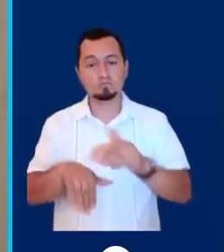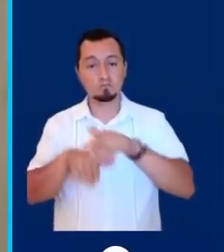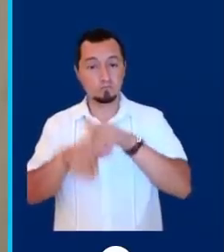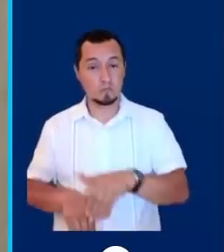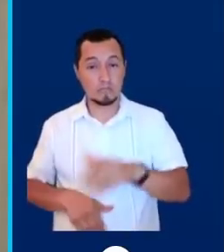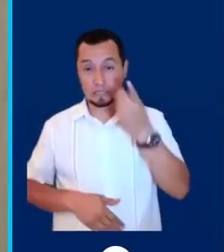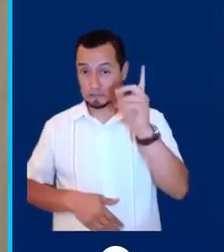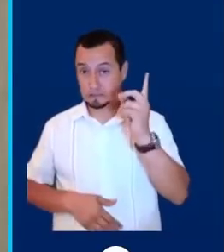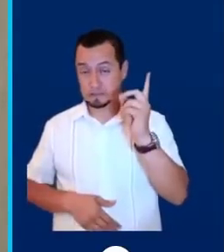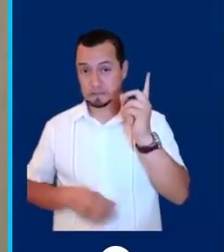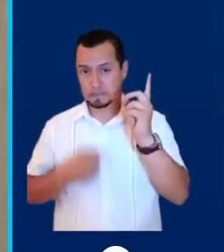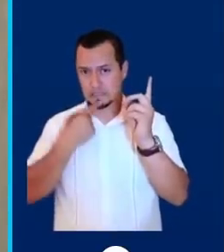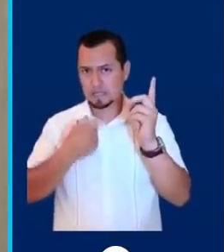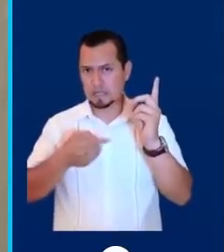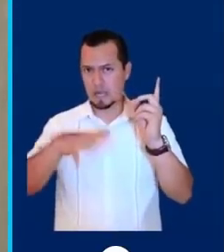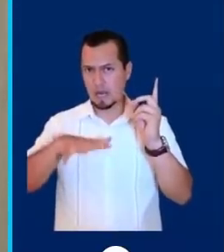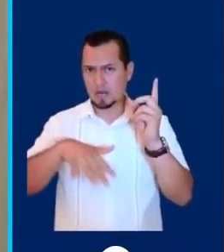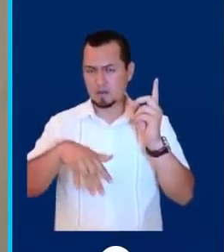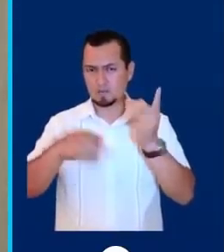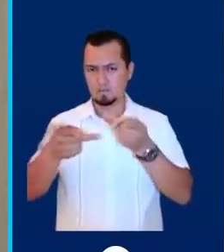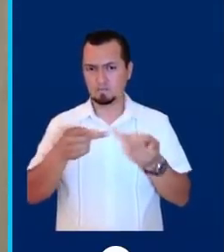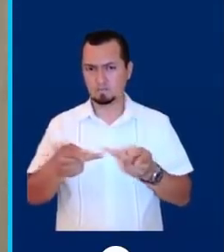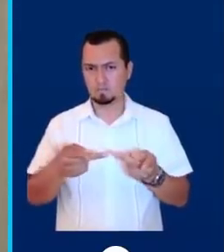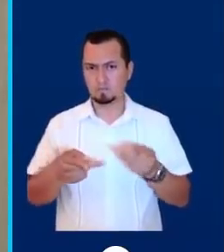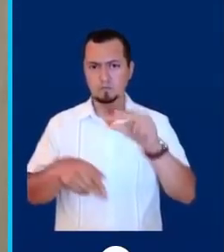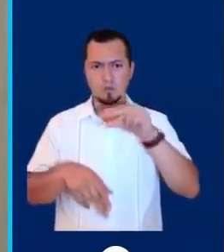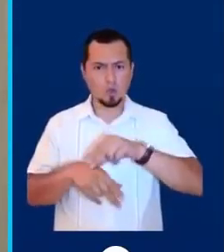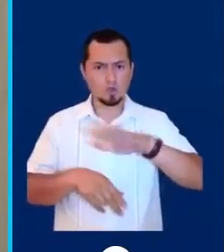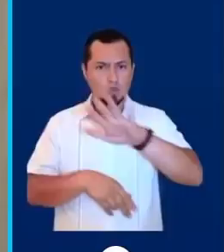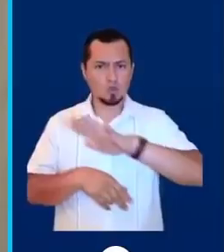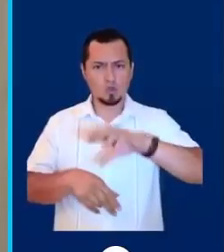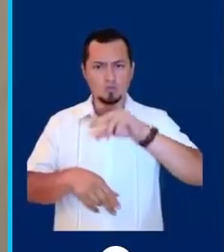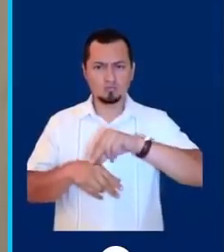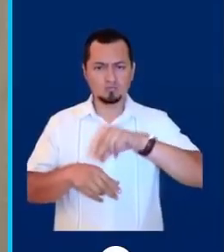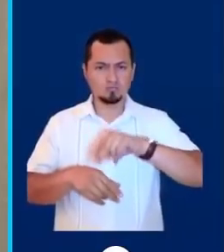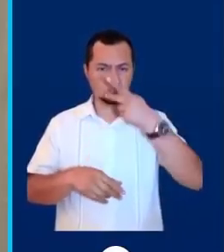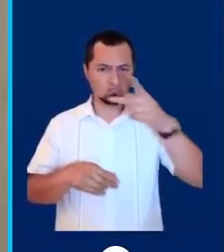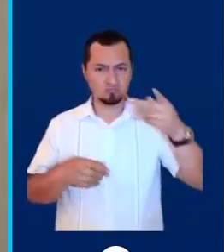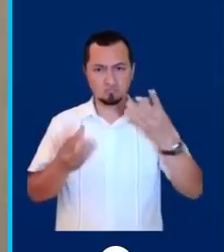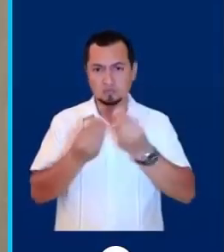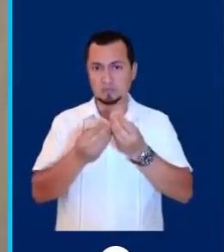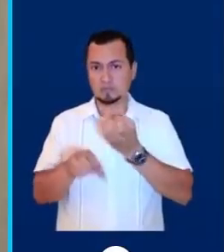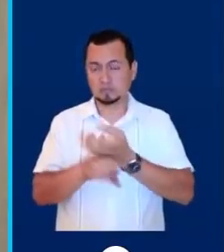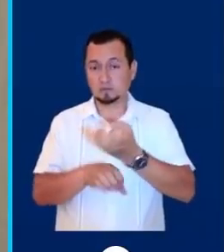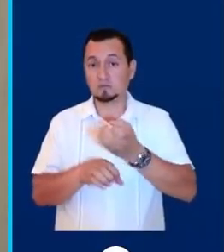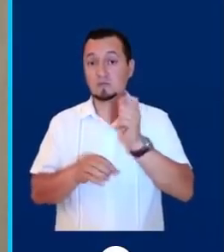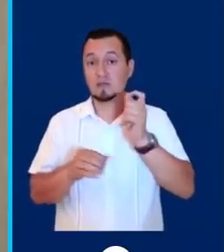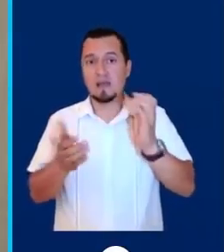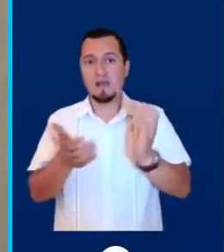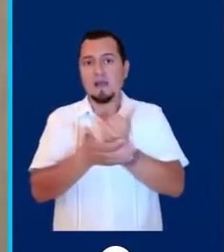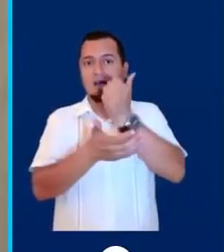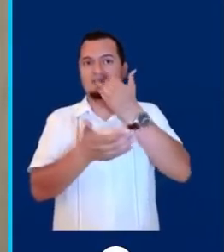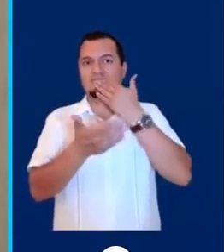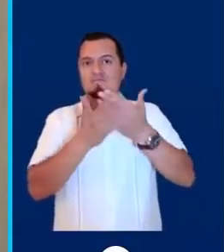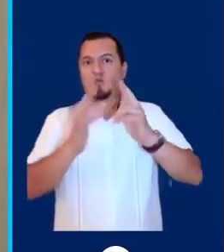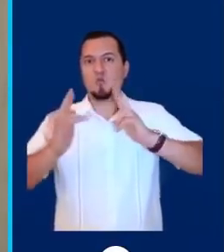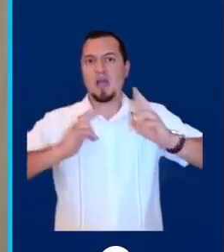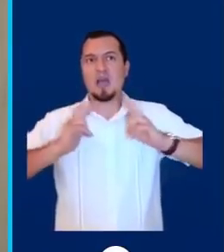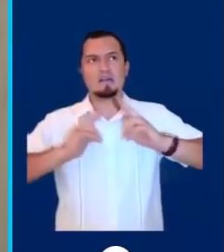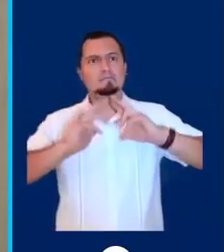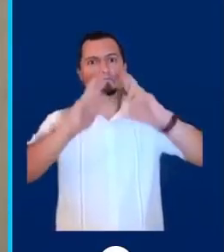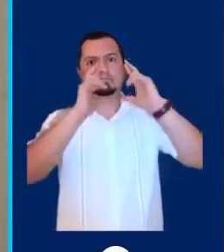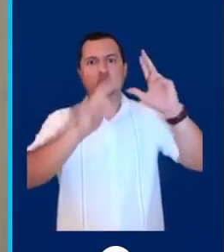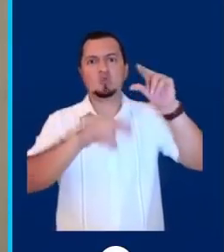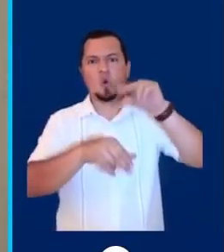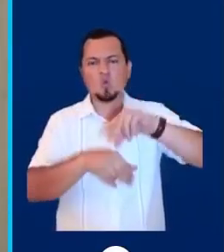diciembre que junto con los doctores y doctoras y el personal médico de nuestro estado eran los héroes de esta pandemia, porque